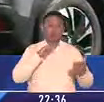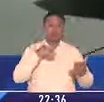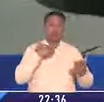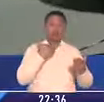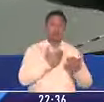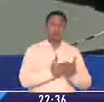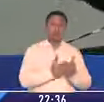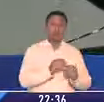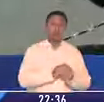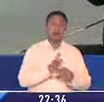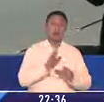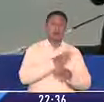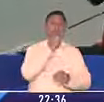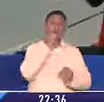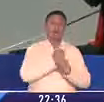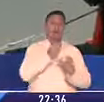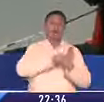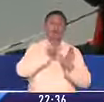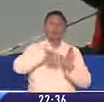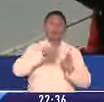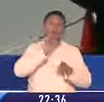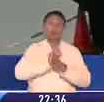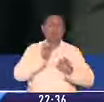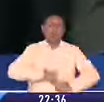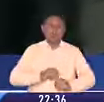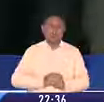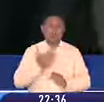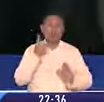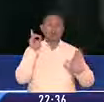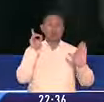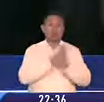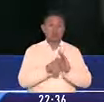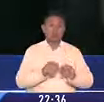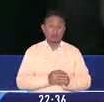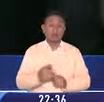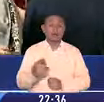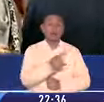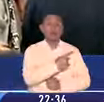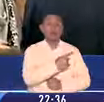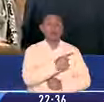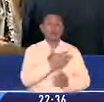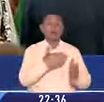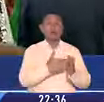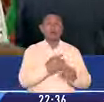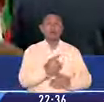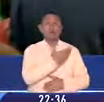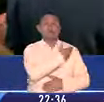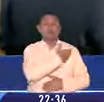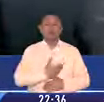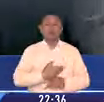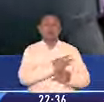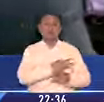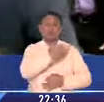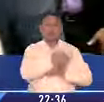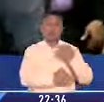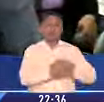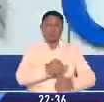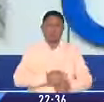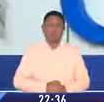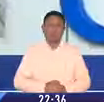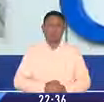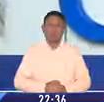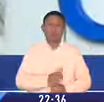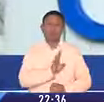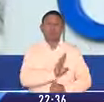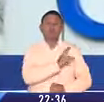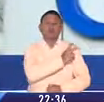de la Federación de Juristas del Ecuador para presentar una denuncia contra Wilman Terán, presidente del Consejo de la Judicatura, y el